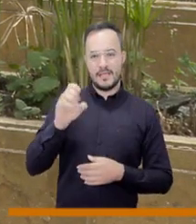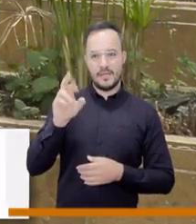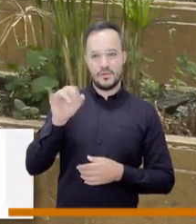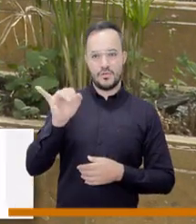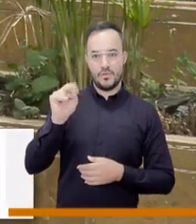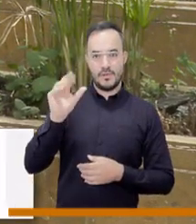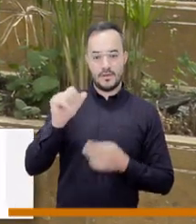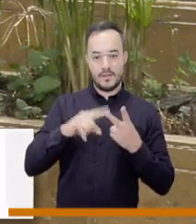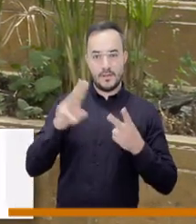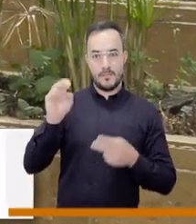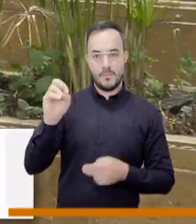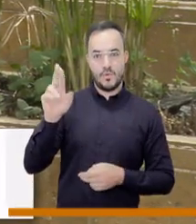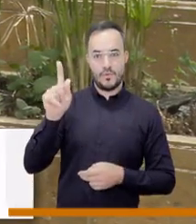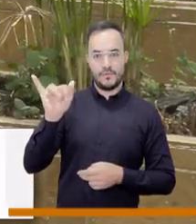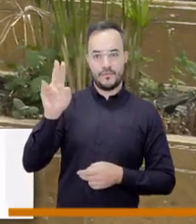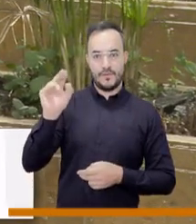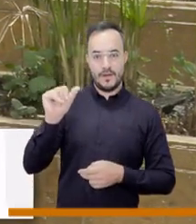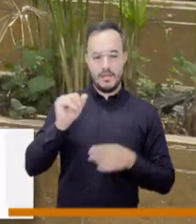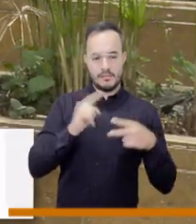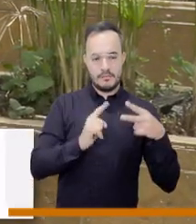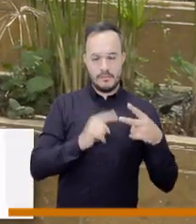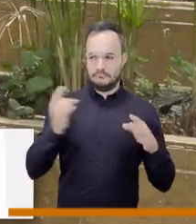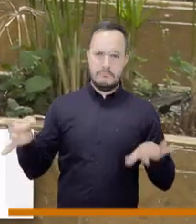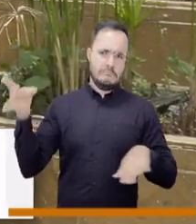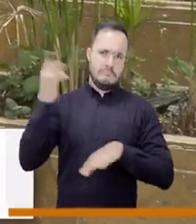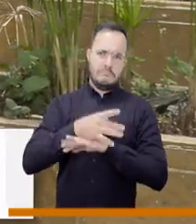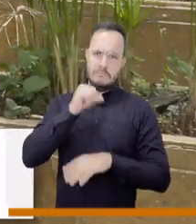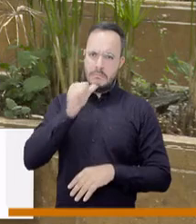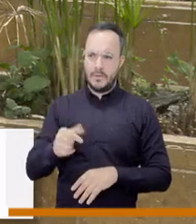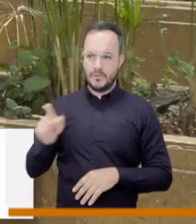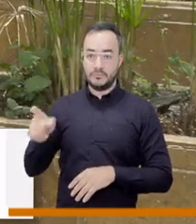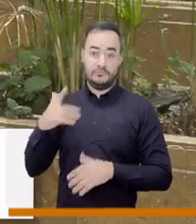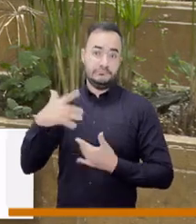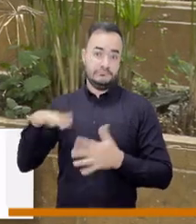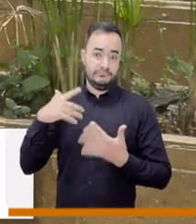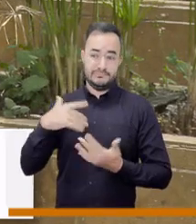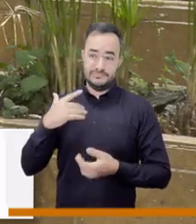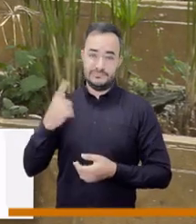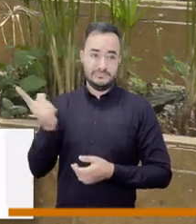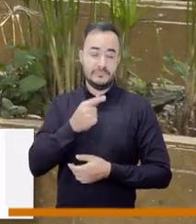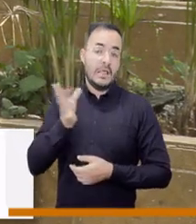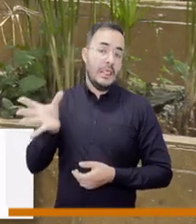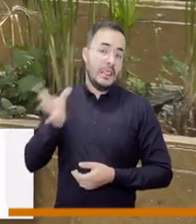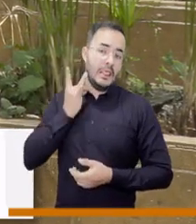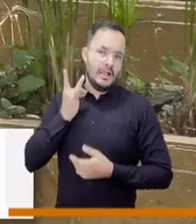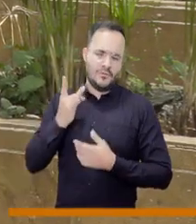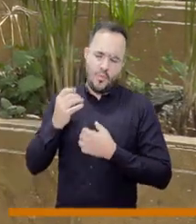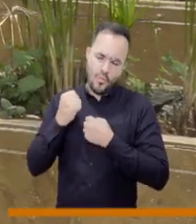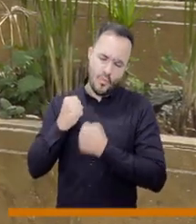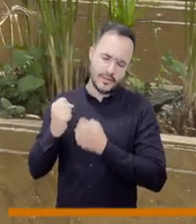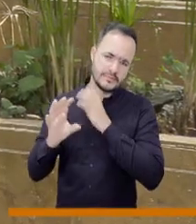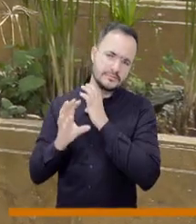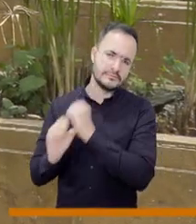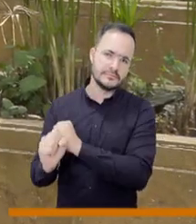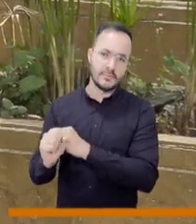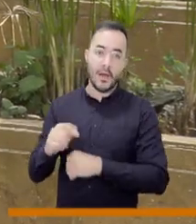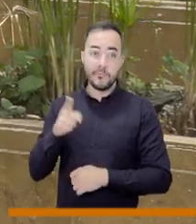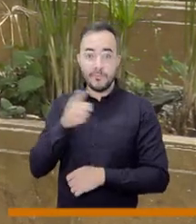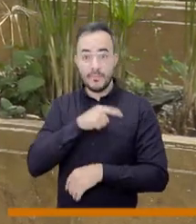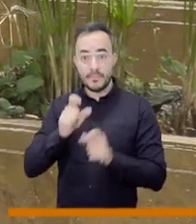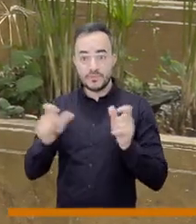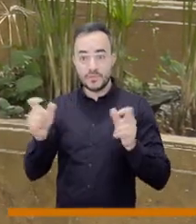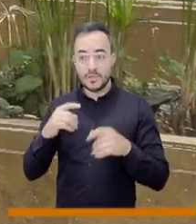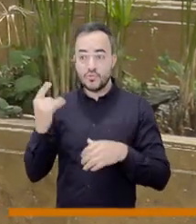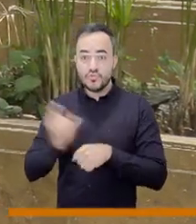droga altamente adictiva y peligrosa y puede causar la muerte a estas personas que la consumen. El mundo está alerta por